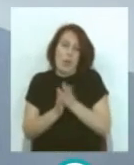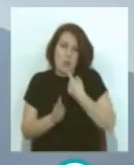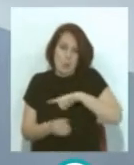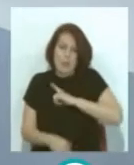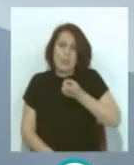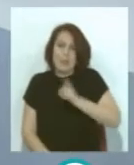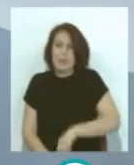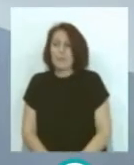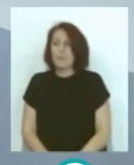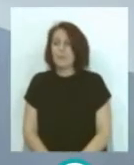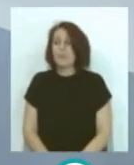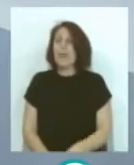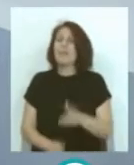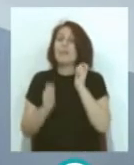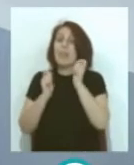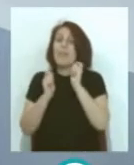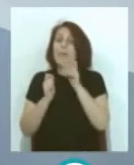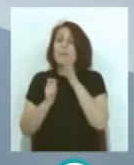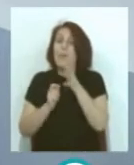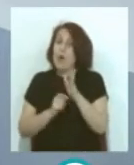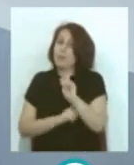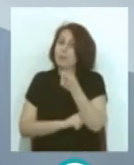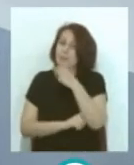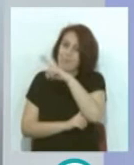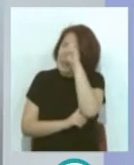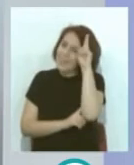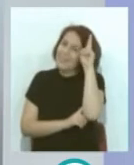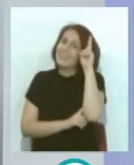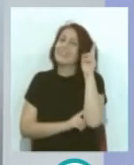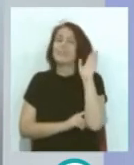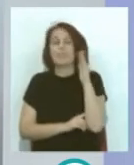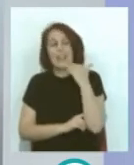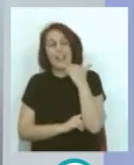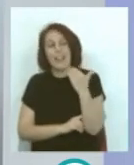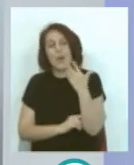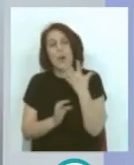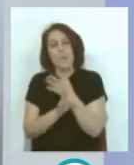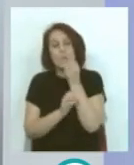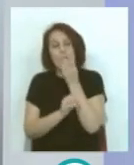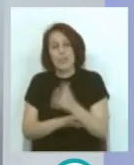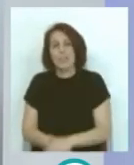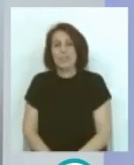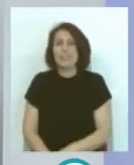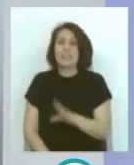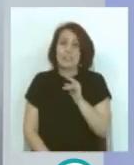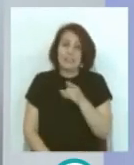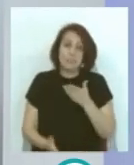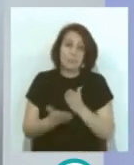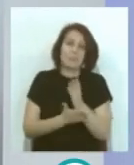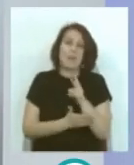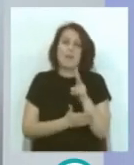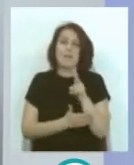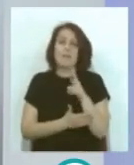supuesto. Bueno, felicitaciones por el triunfo del Madrid, ¿eh? Ah, gracias. Jugaron muy bien. Sí, la irrupción ya de